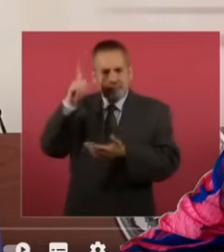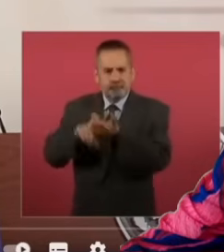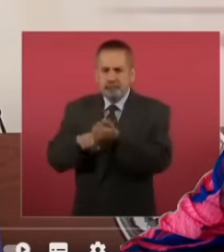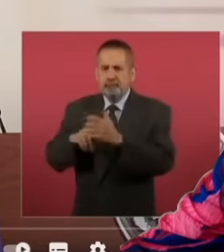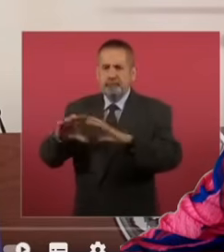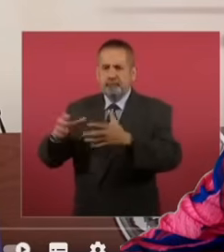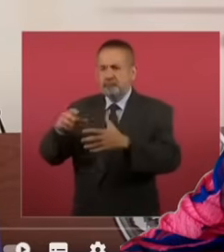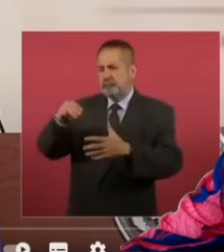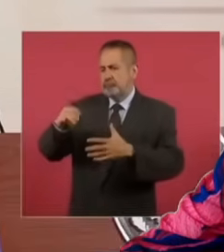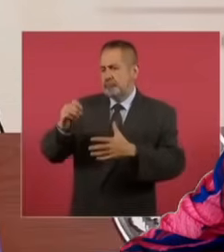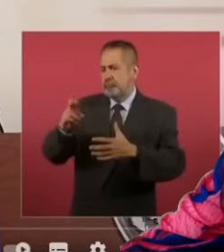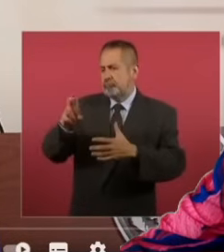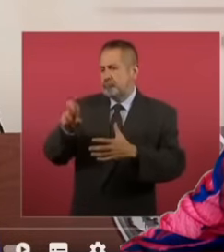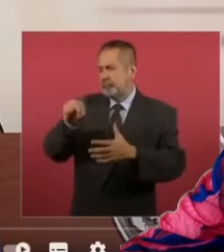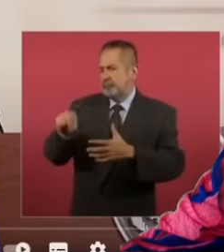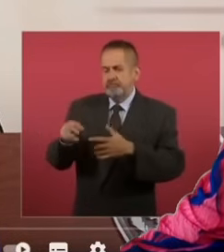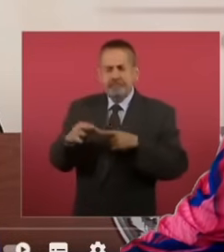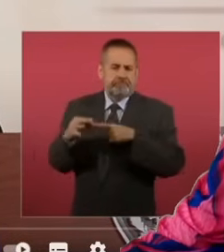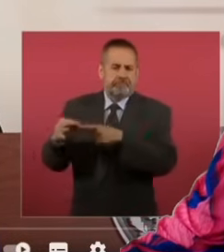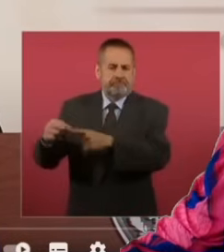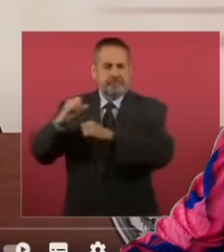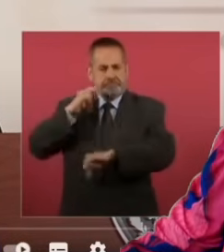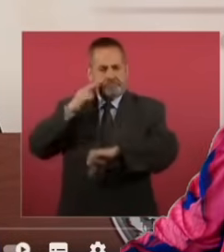del Movimiento de Transformación.